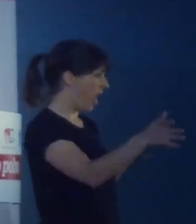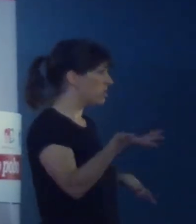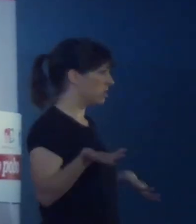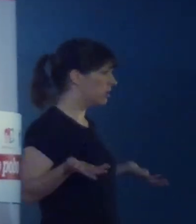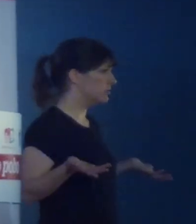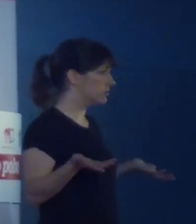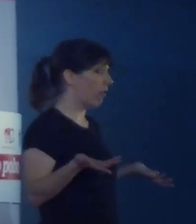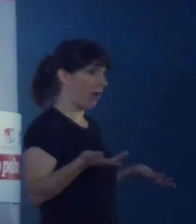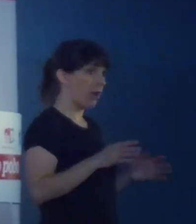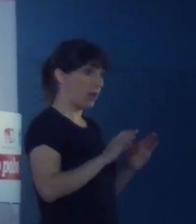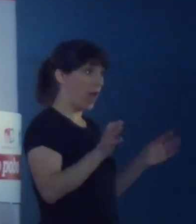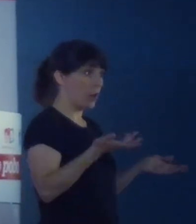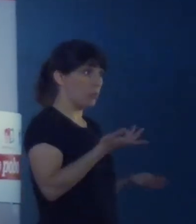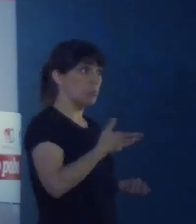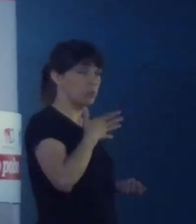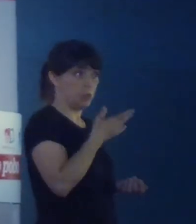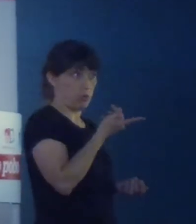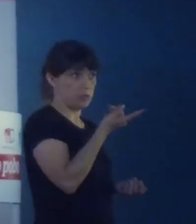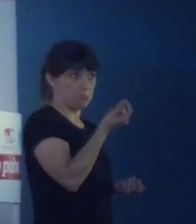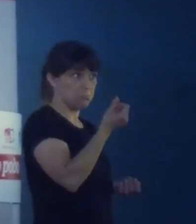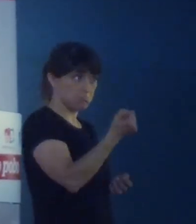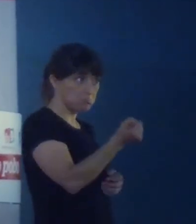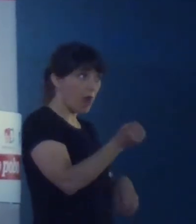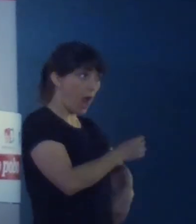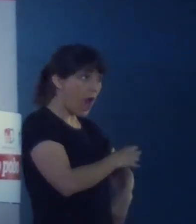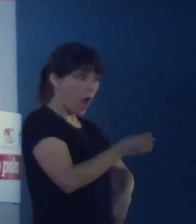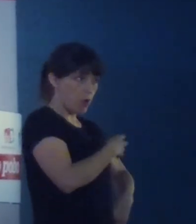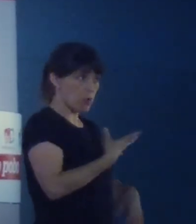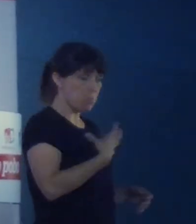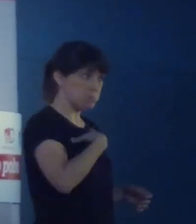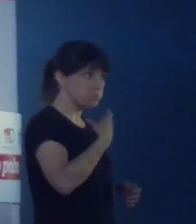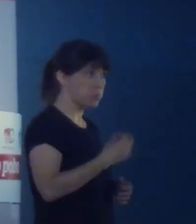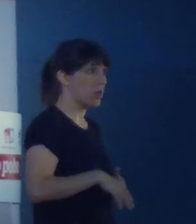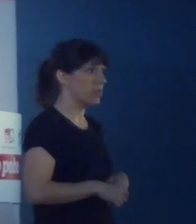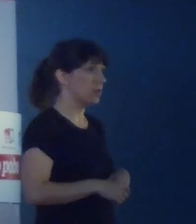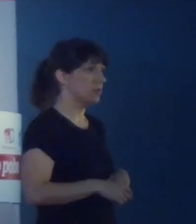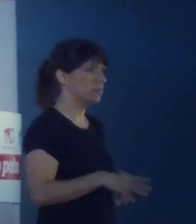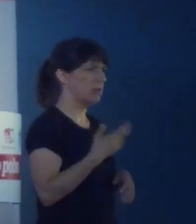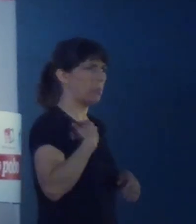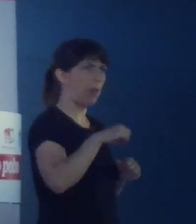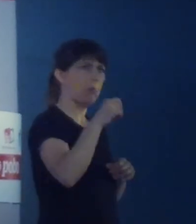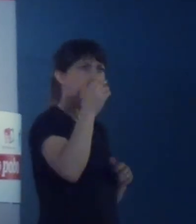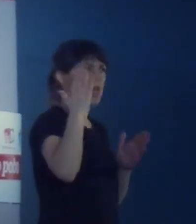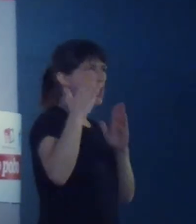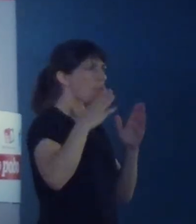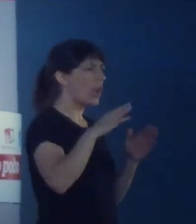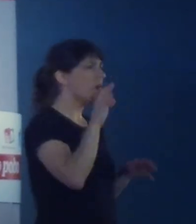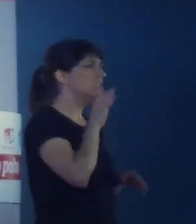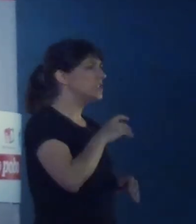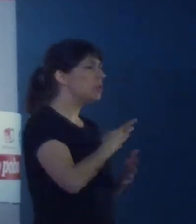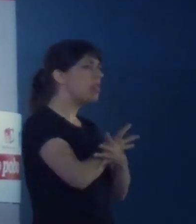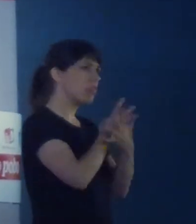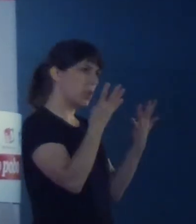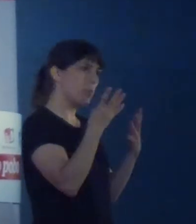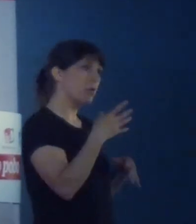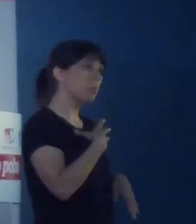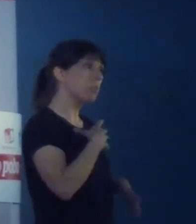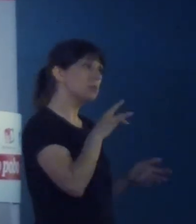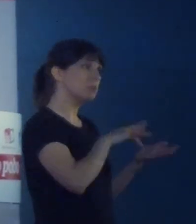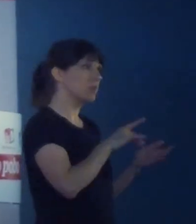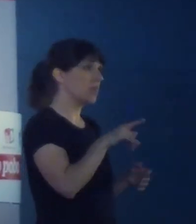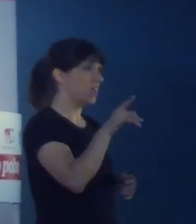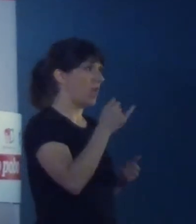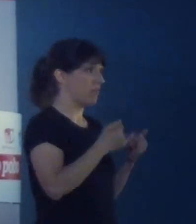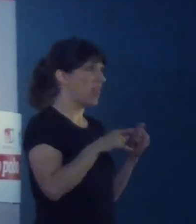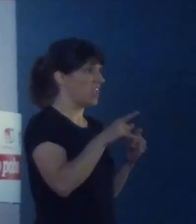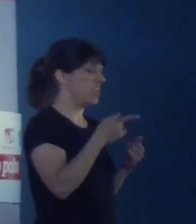naturalmente, porque así podías aforrar cartos. Claro, eso xa pasaba no século XIX, cando aí nin siquiera estaba